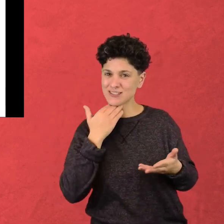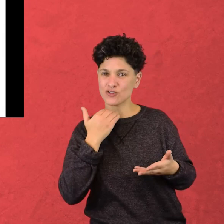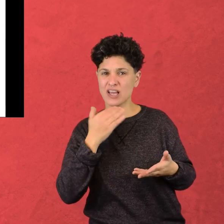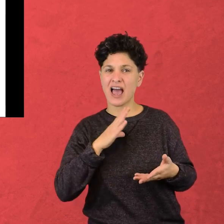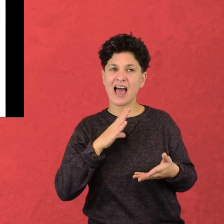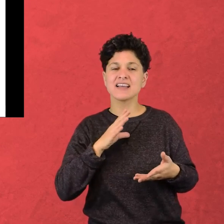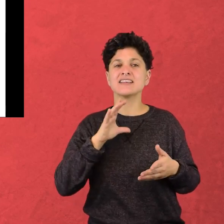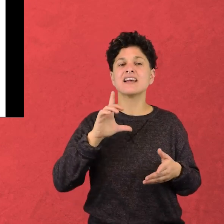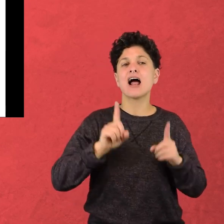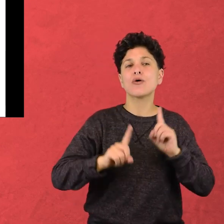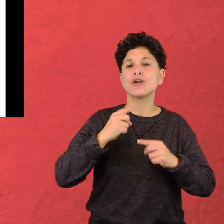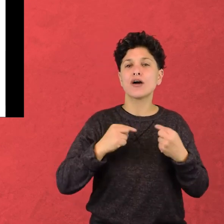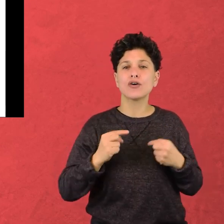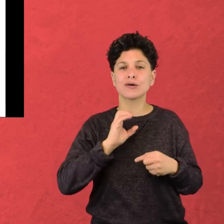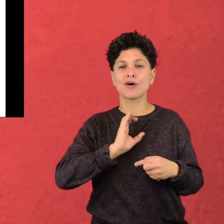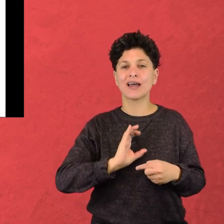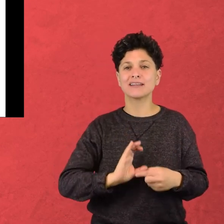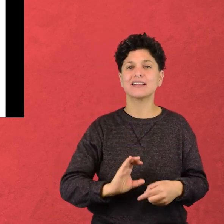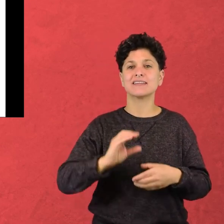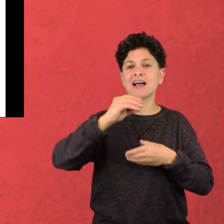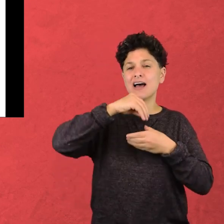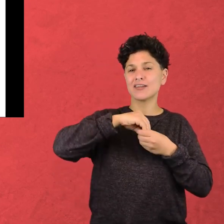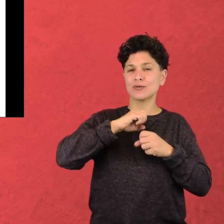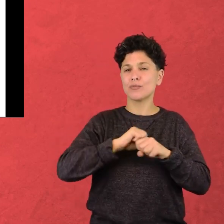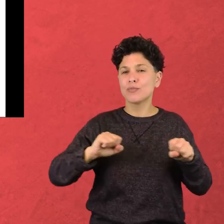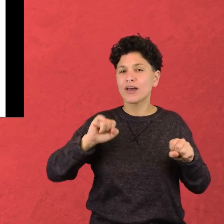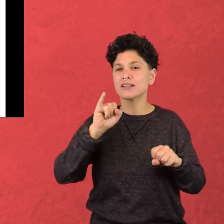¿Nacemos con un temperamento? Nacemos con unas